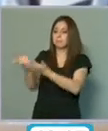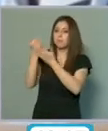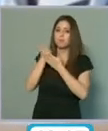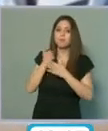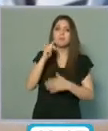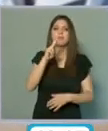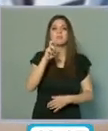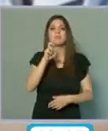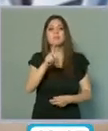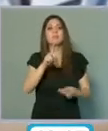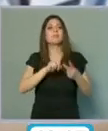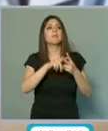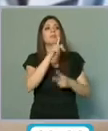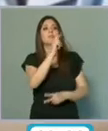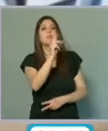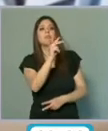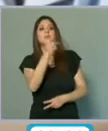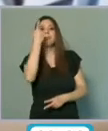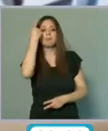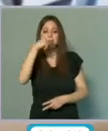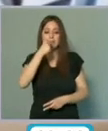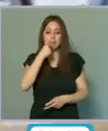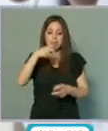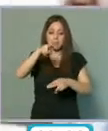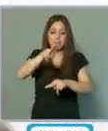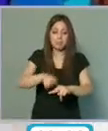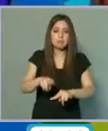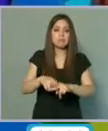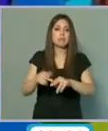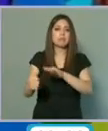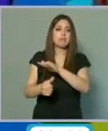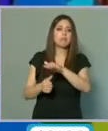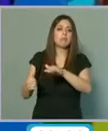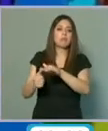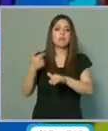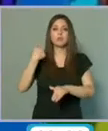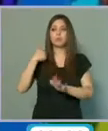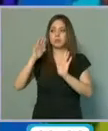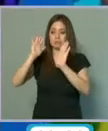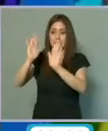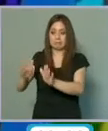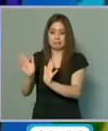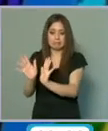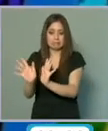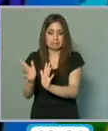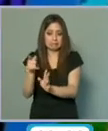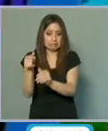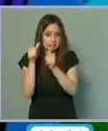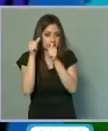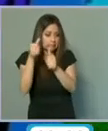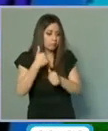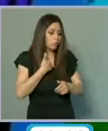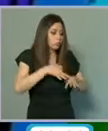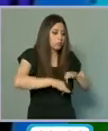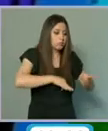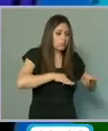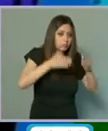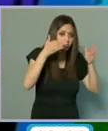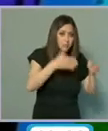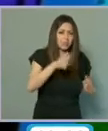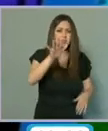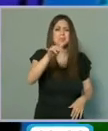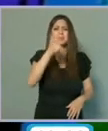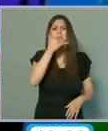la televisión, en todo esto, para que no me dé mucho lata, para que yo pueda estar trabajando, para que yo pueda hacer diferentes... Pero niños, ¿de